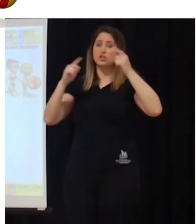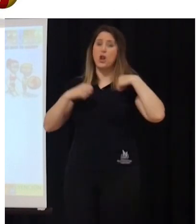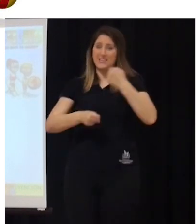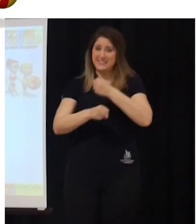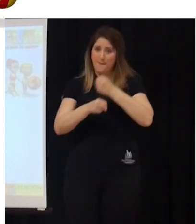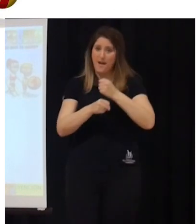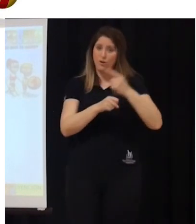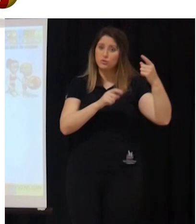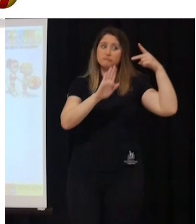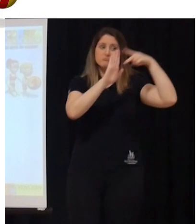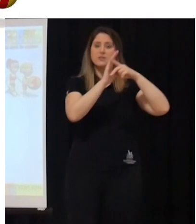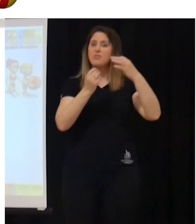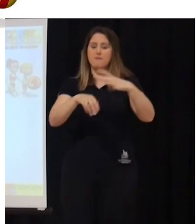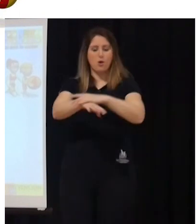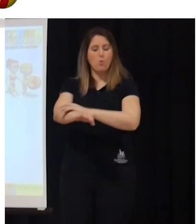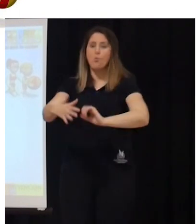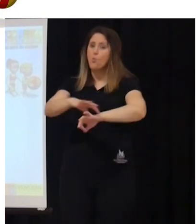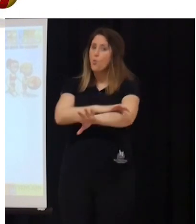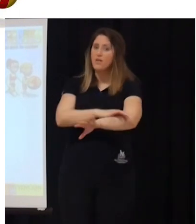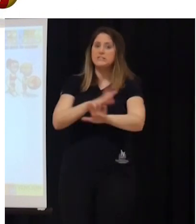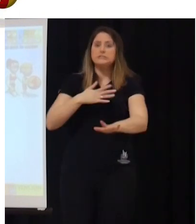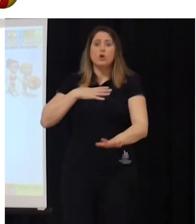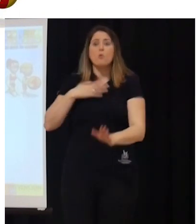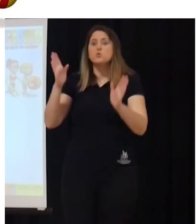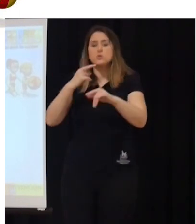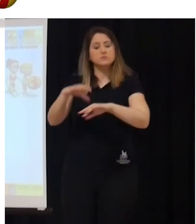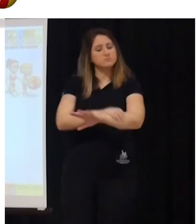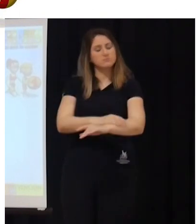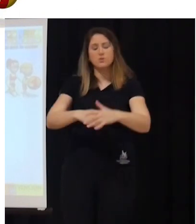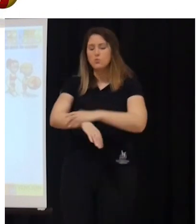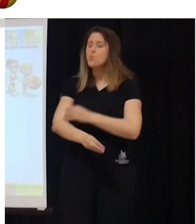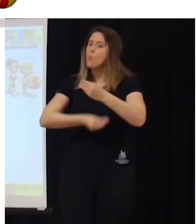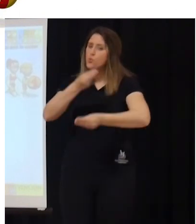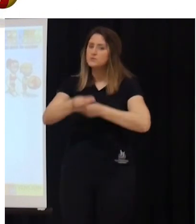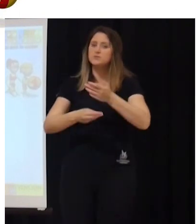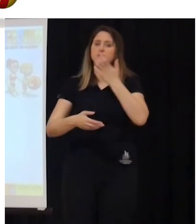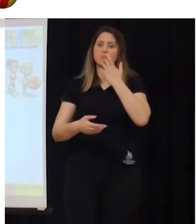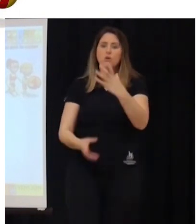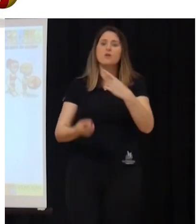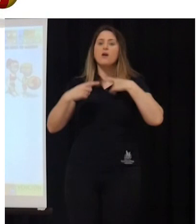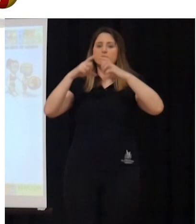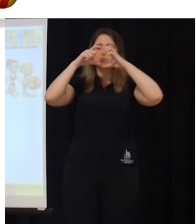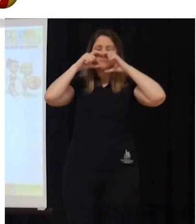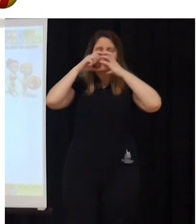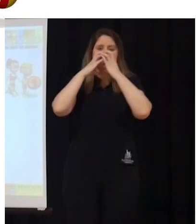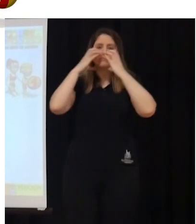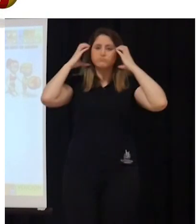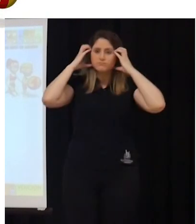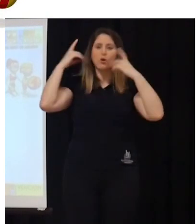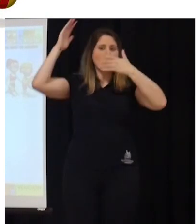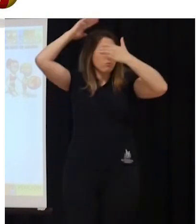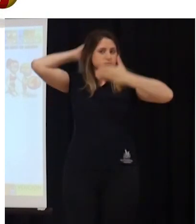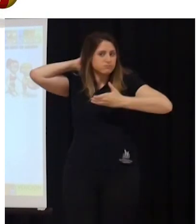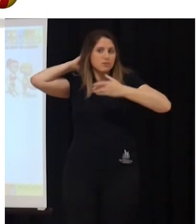laborales. Si hay que ponerse guantes, aunque sea incómodo, uno se pone guantes. Si hay que ponerse una escafandra, se la pone,